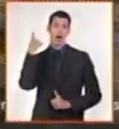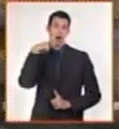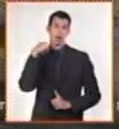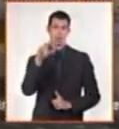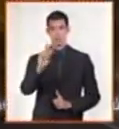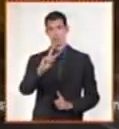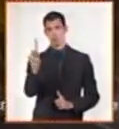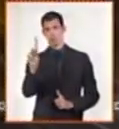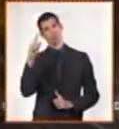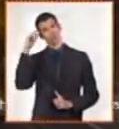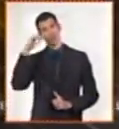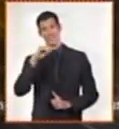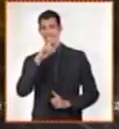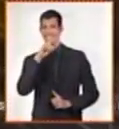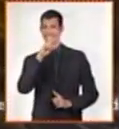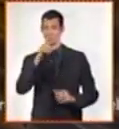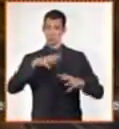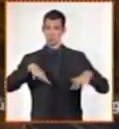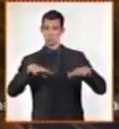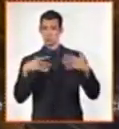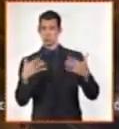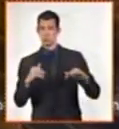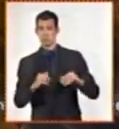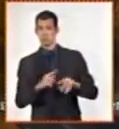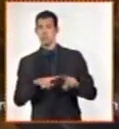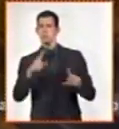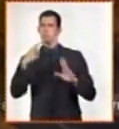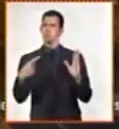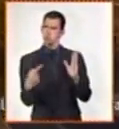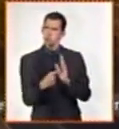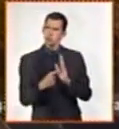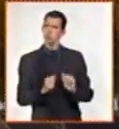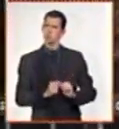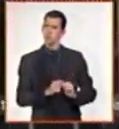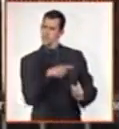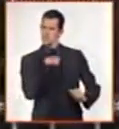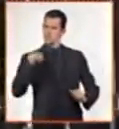volumen comercial entre China y ALC aumentó en un